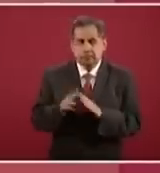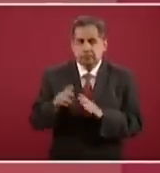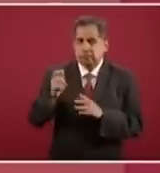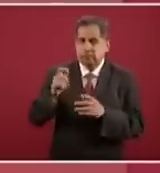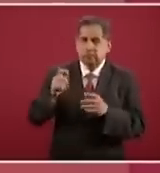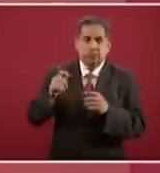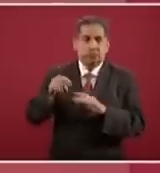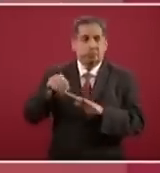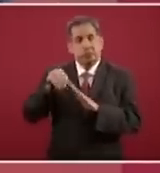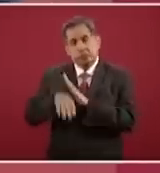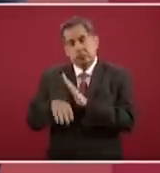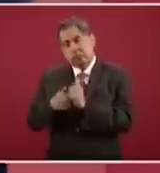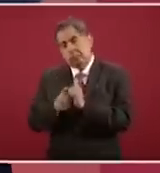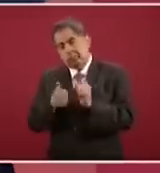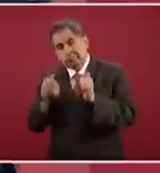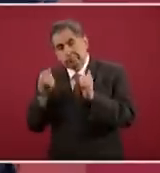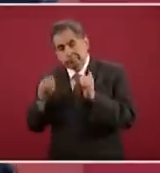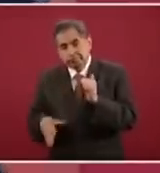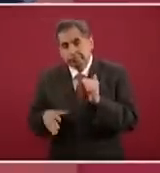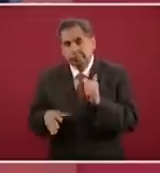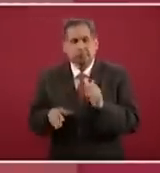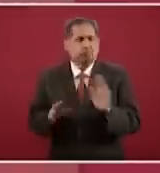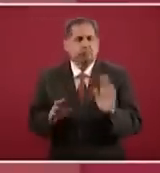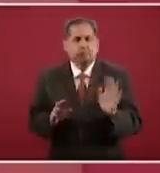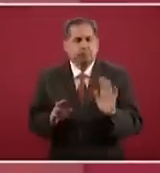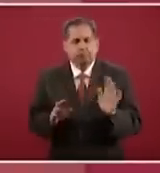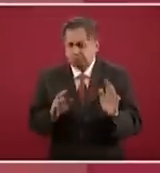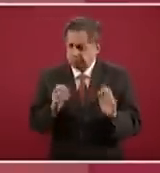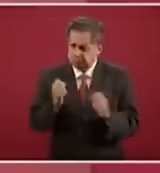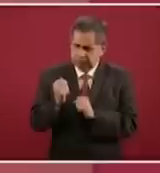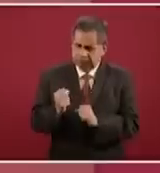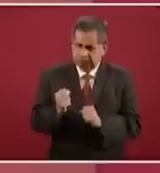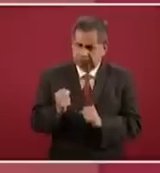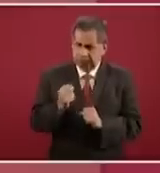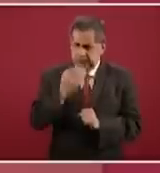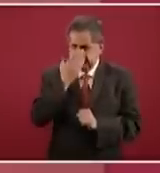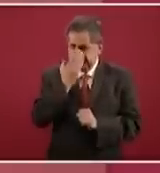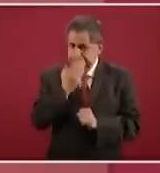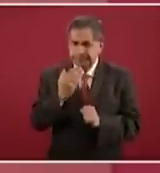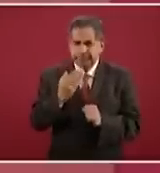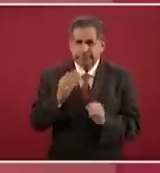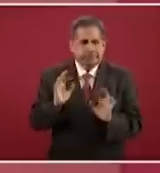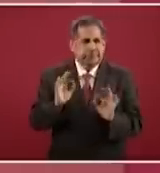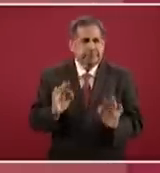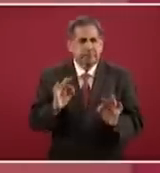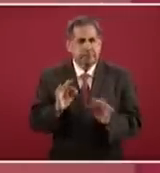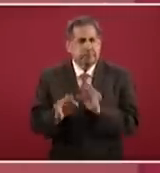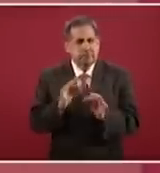devaluación ni depreciación de nuestra moneda. Estamos bien.